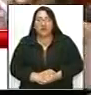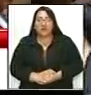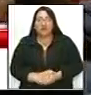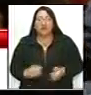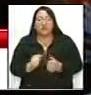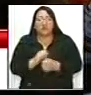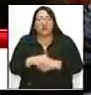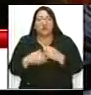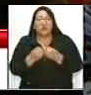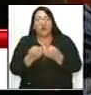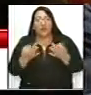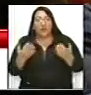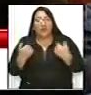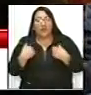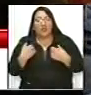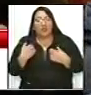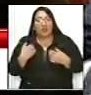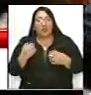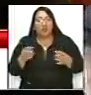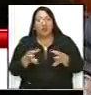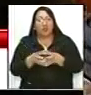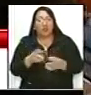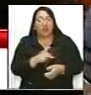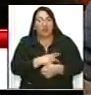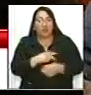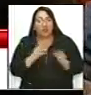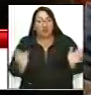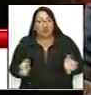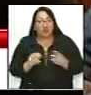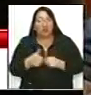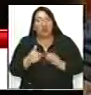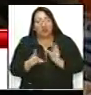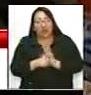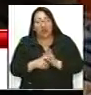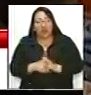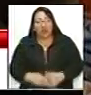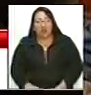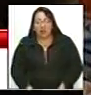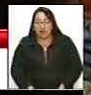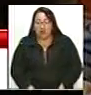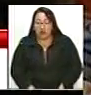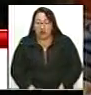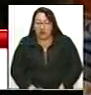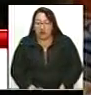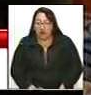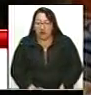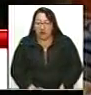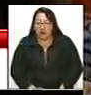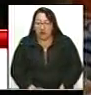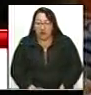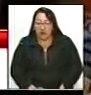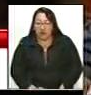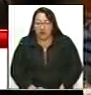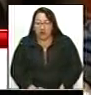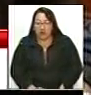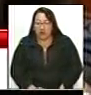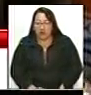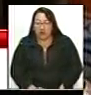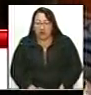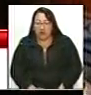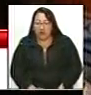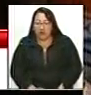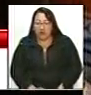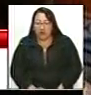la mayoría que tenía Fuerza Popular, se promovió otra ley, se saltaron de comisiones, no, ahí no les importó el respeto